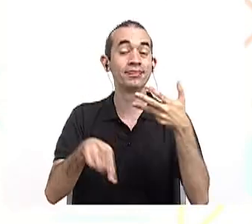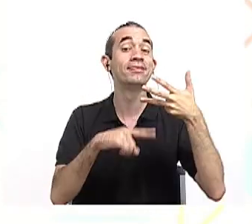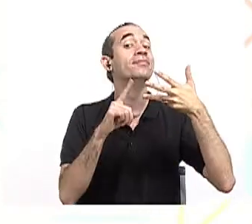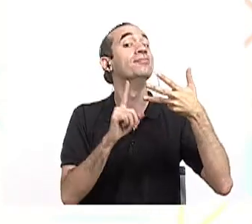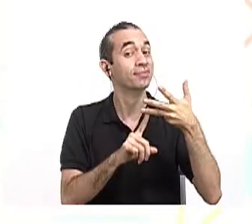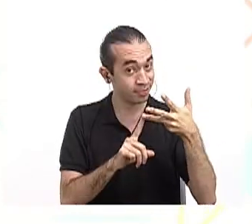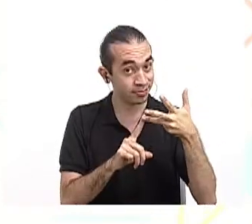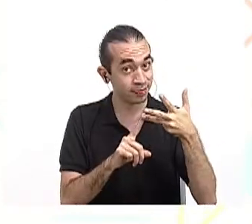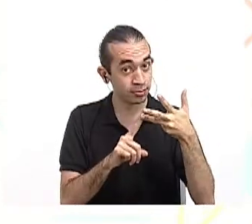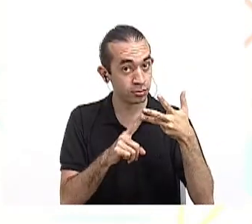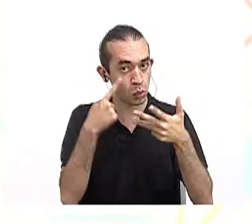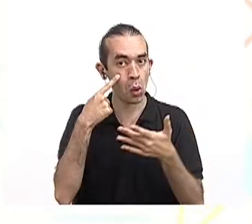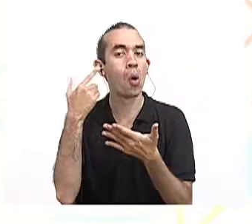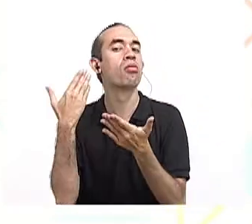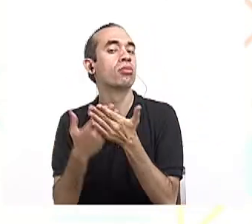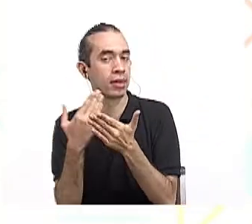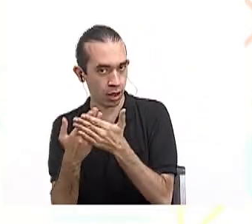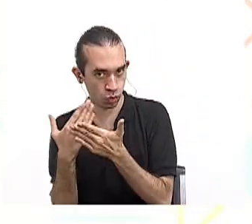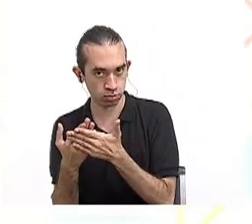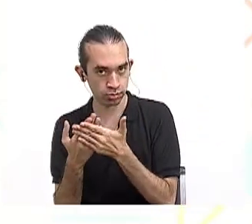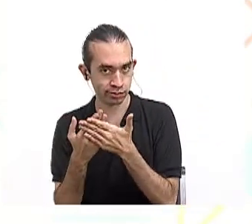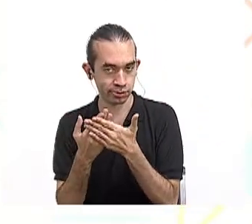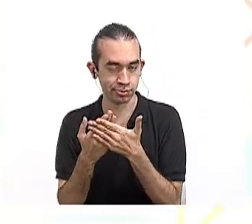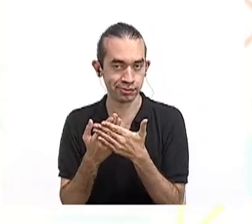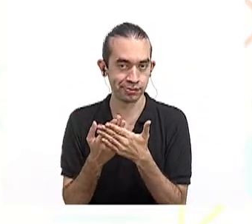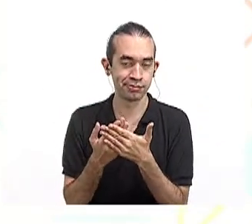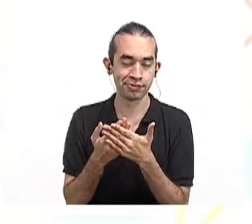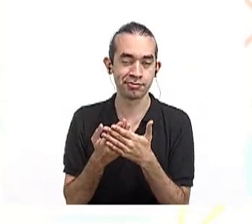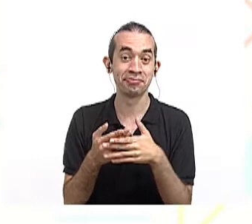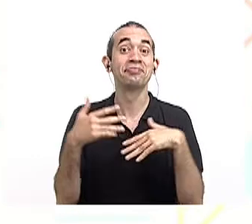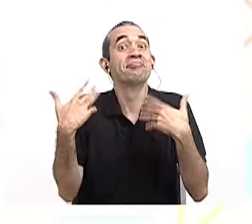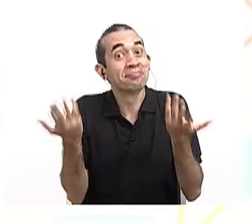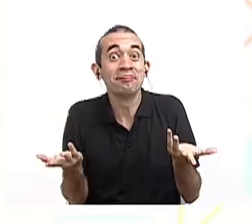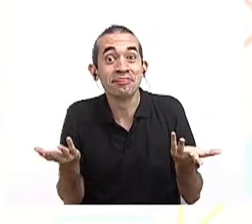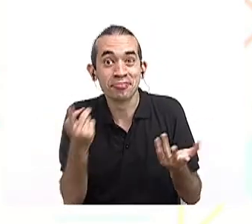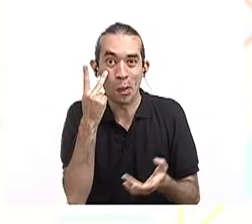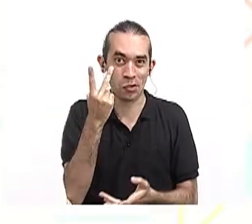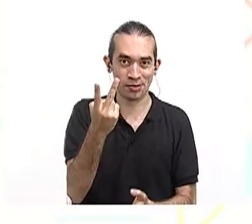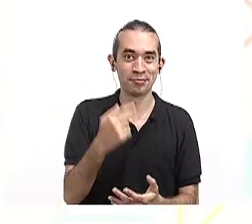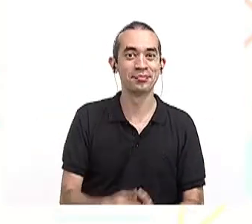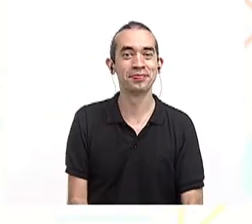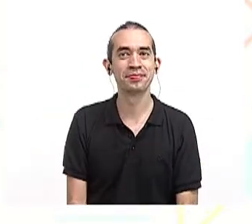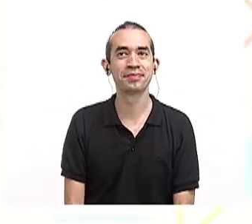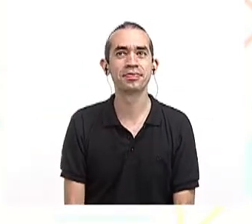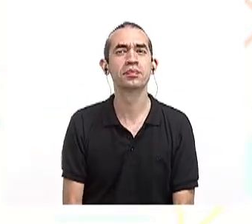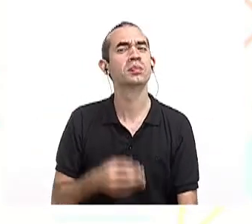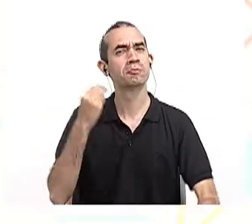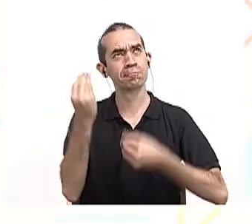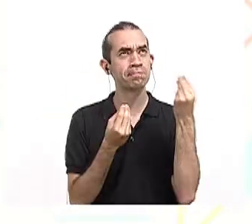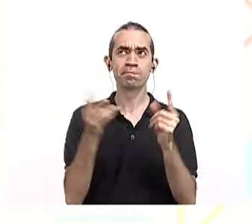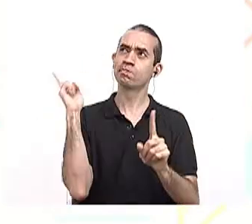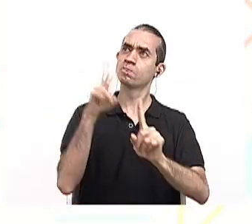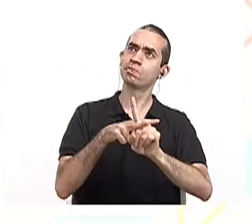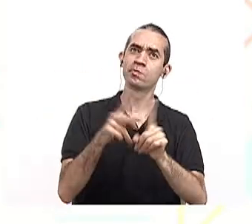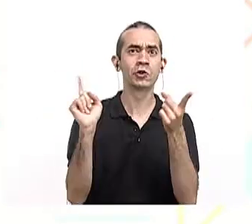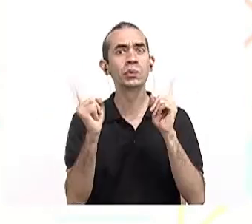la inspección o tanteo. Entonces, veamos. ¿Qué vamos a aplicar?